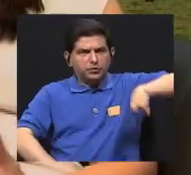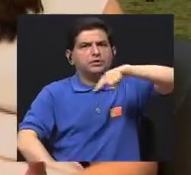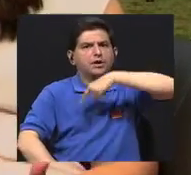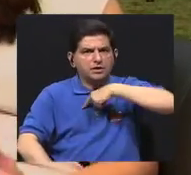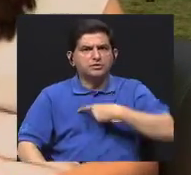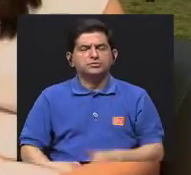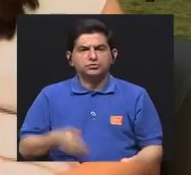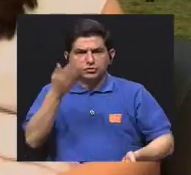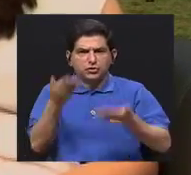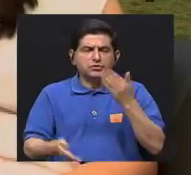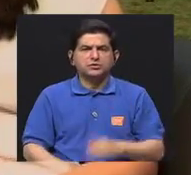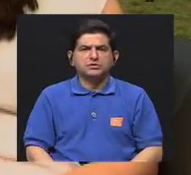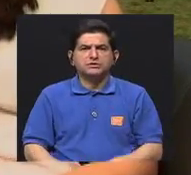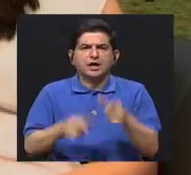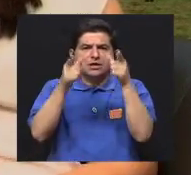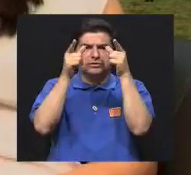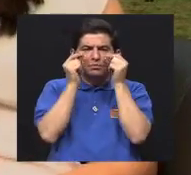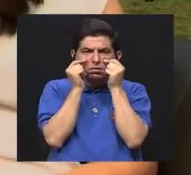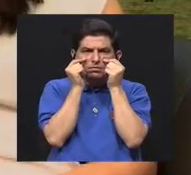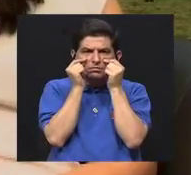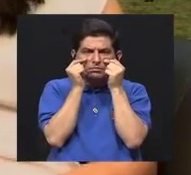pues perder la visión.